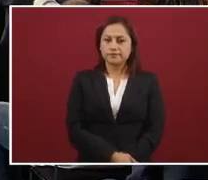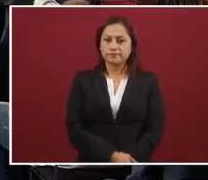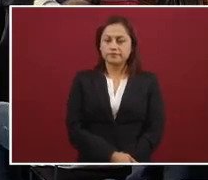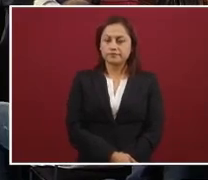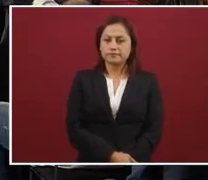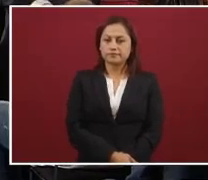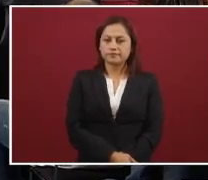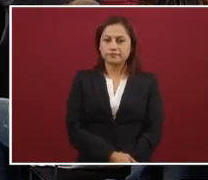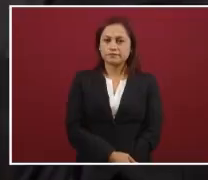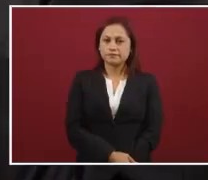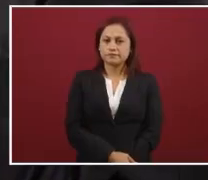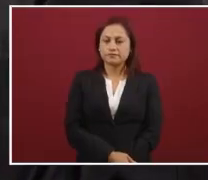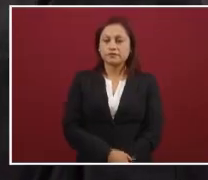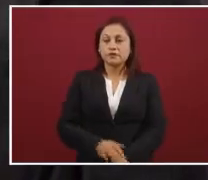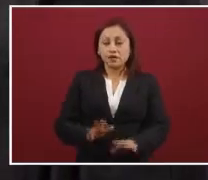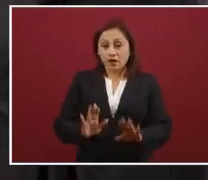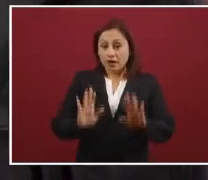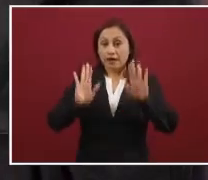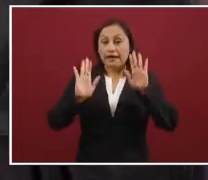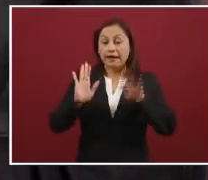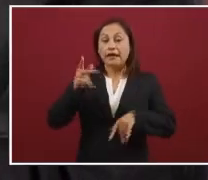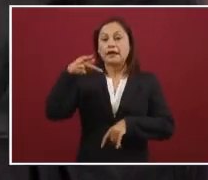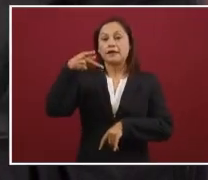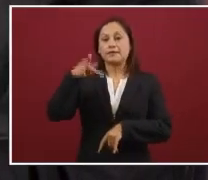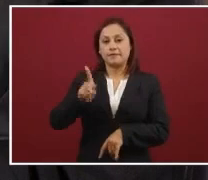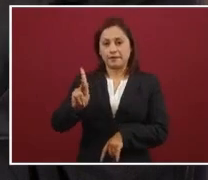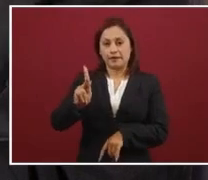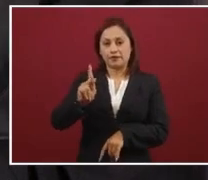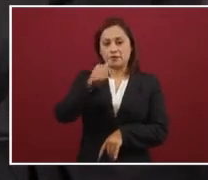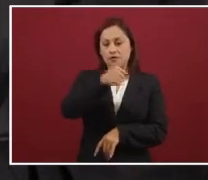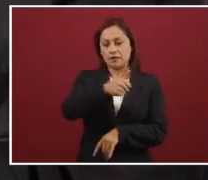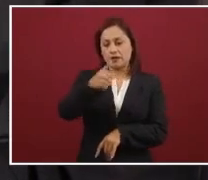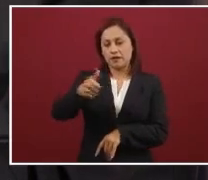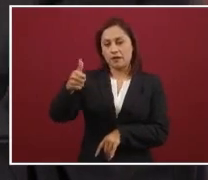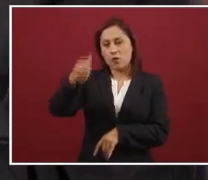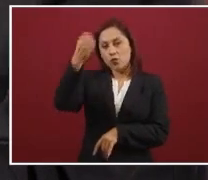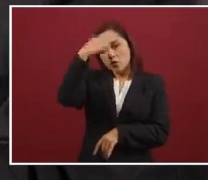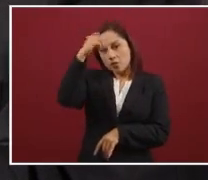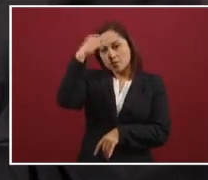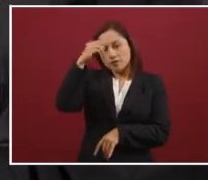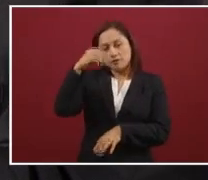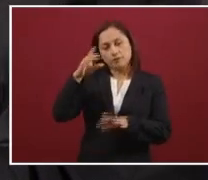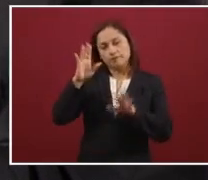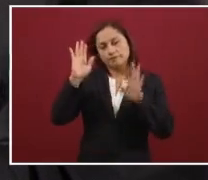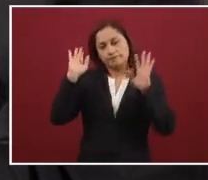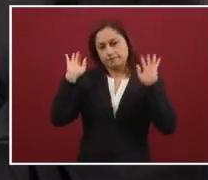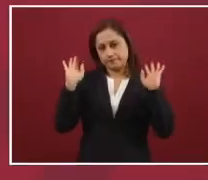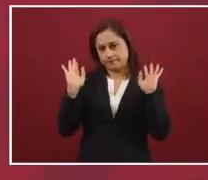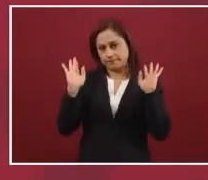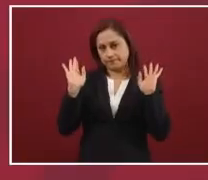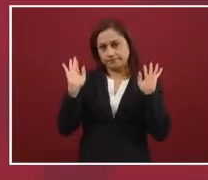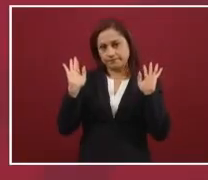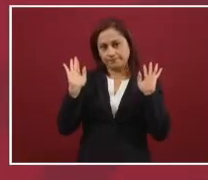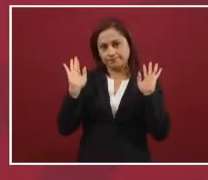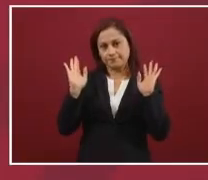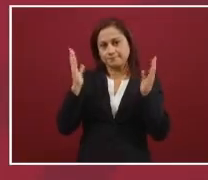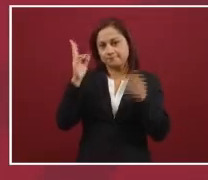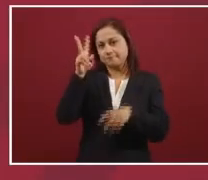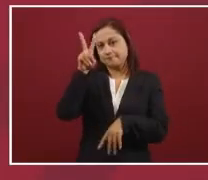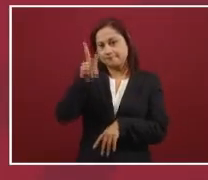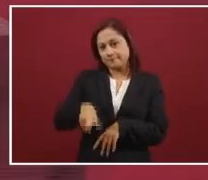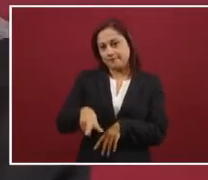Aunque, pues, cada quien tiene su opinión, va a ser muy difícil que a los expertos